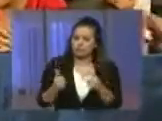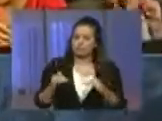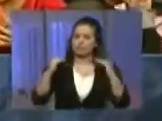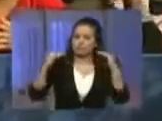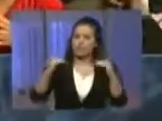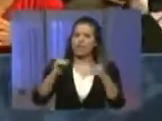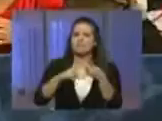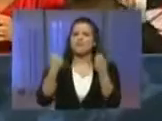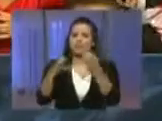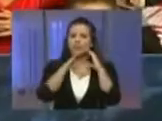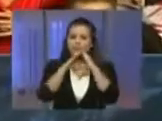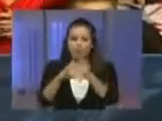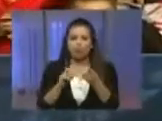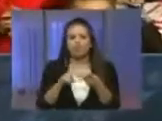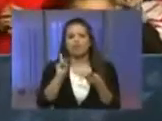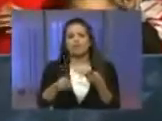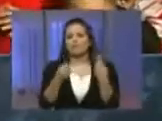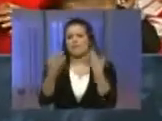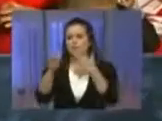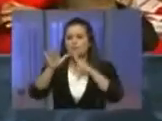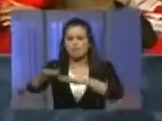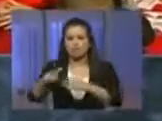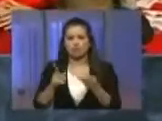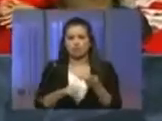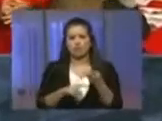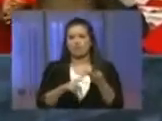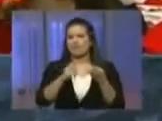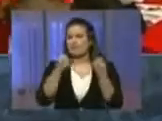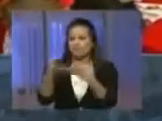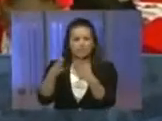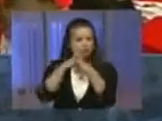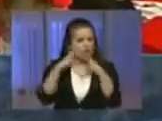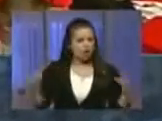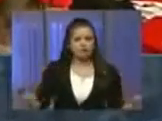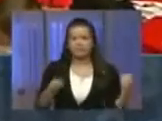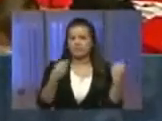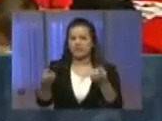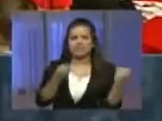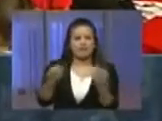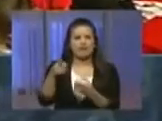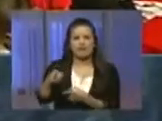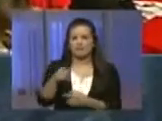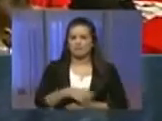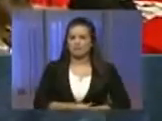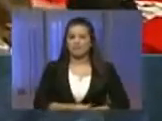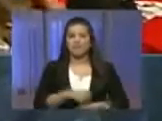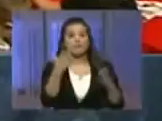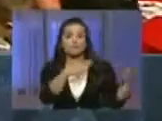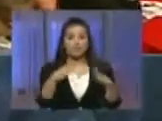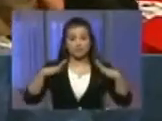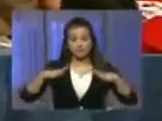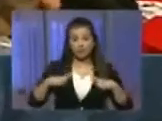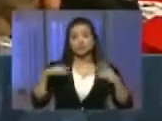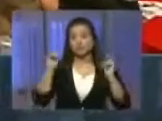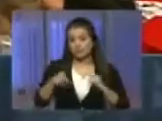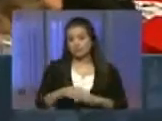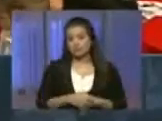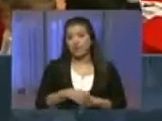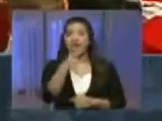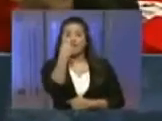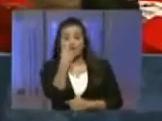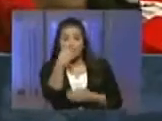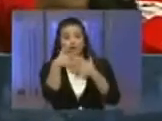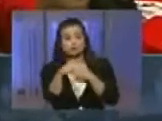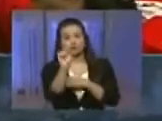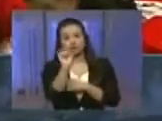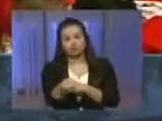transporte y tienen el apoyo y tienen todo plan vacacional Ah que falta mucho por hacer quién lo